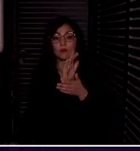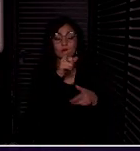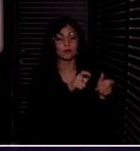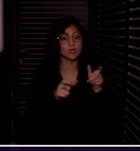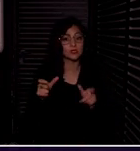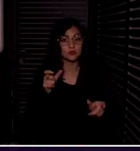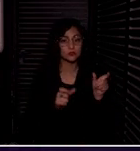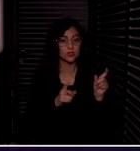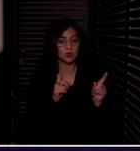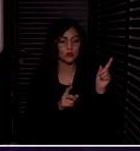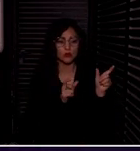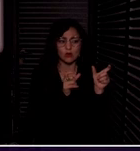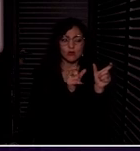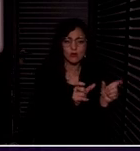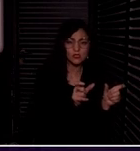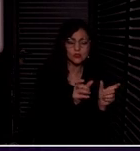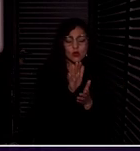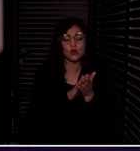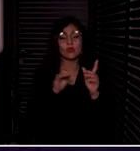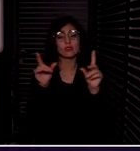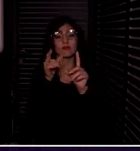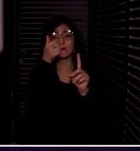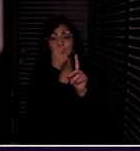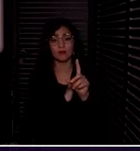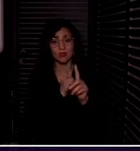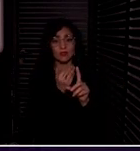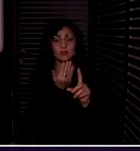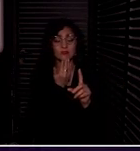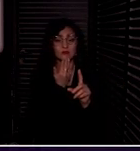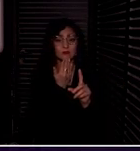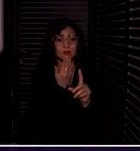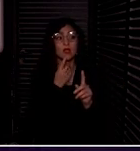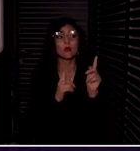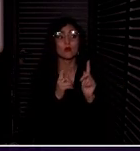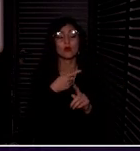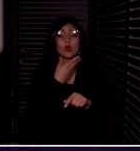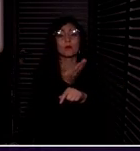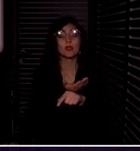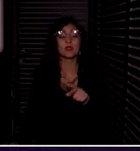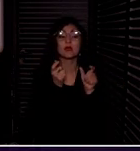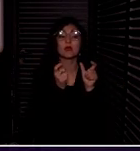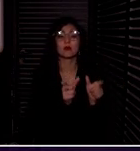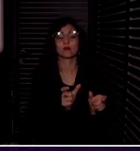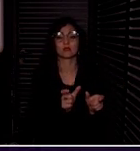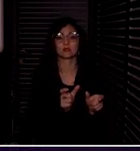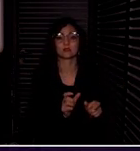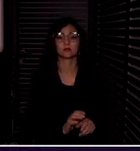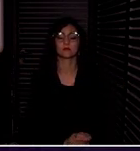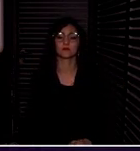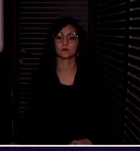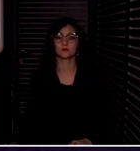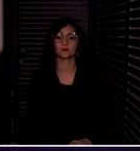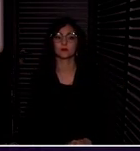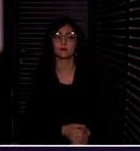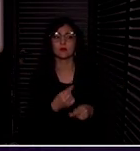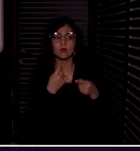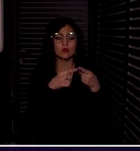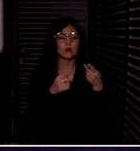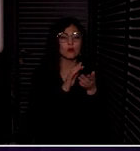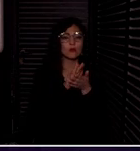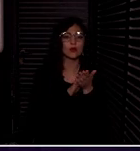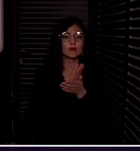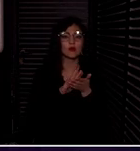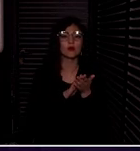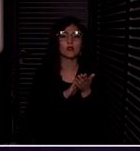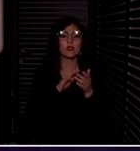regulación, los operadores de televisión privada, por ejemplo, han empezado a solicitar regulación. Hipótesis Televisa,